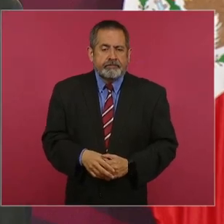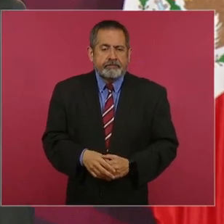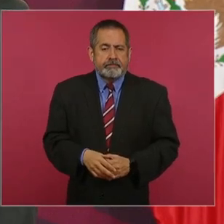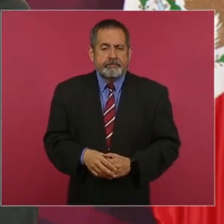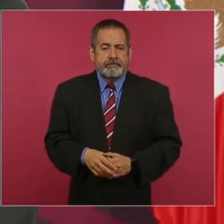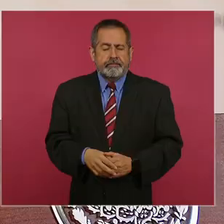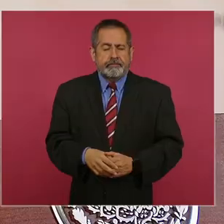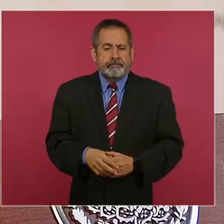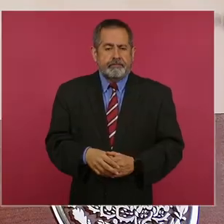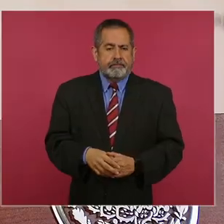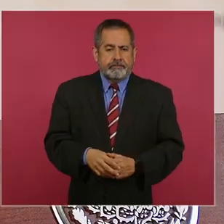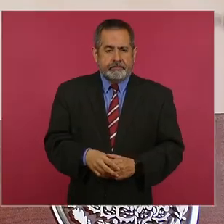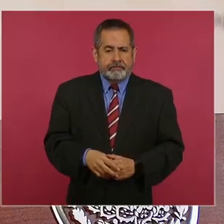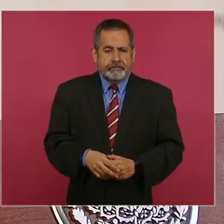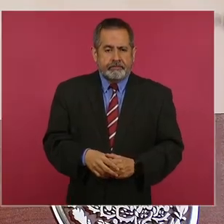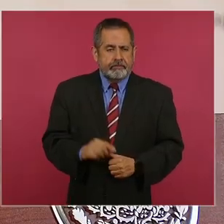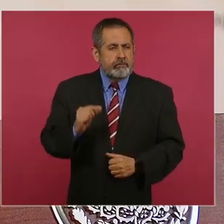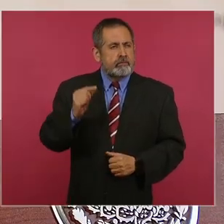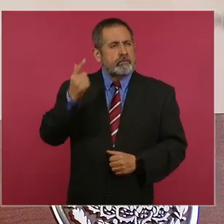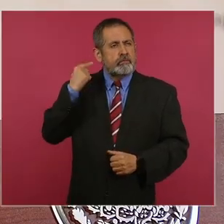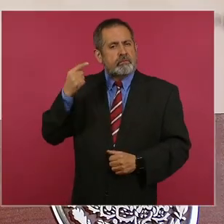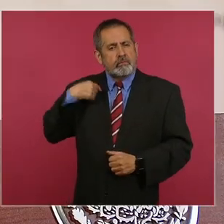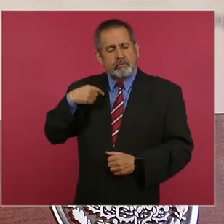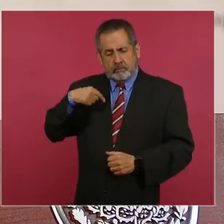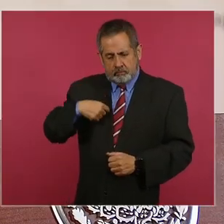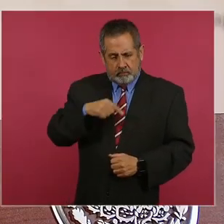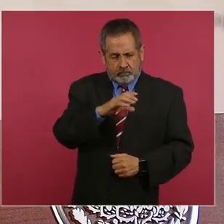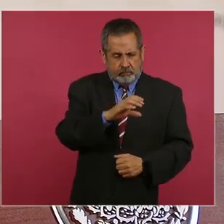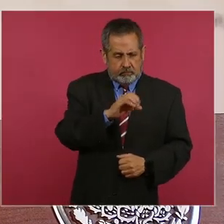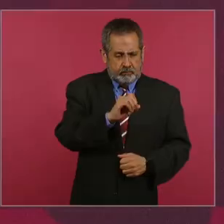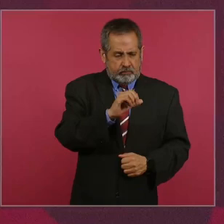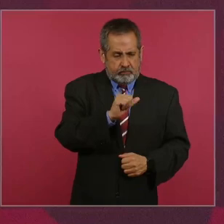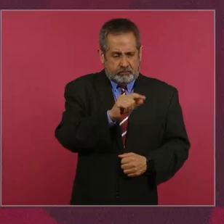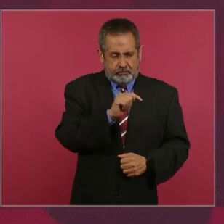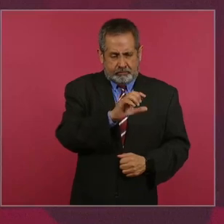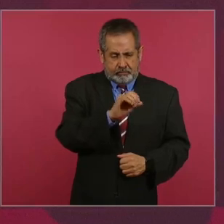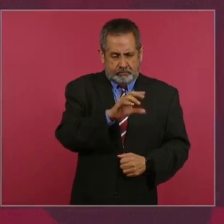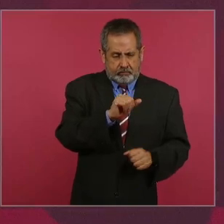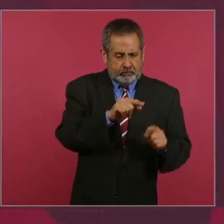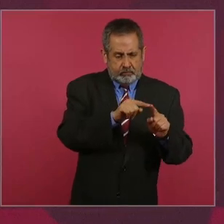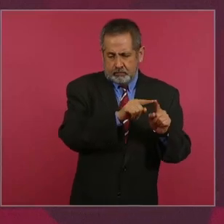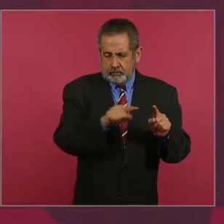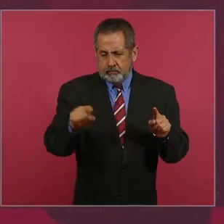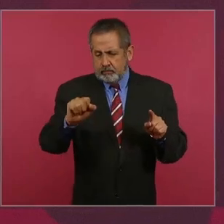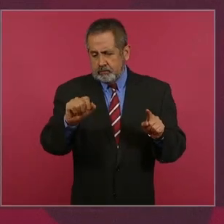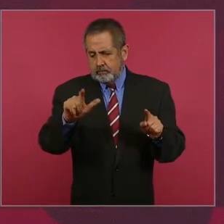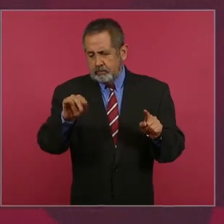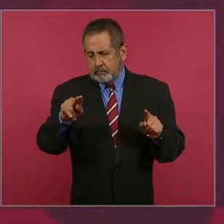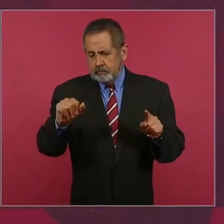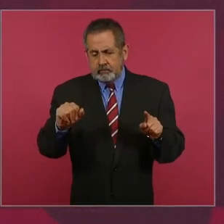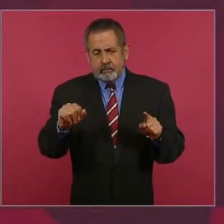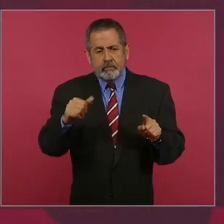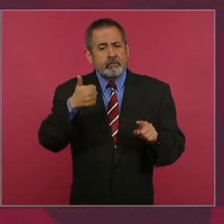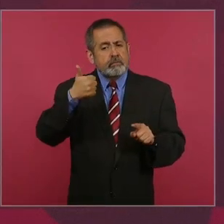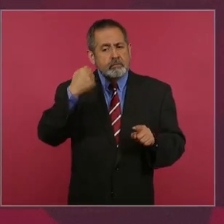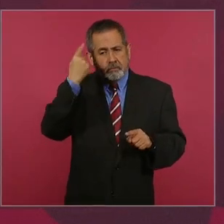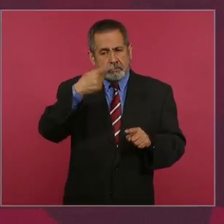tomé el tren de Coatzacoalcos a Salina Cruz hicimos seis horas